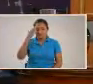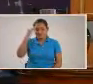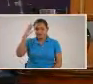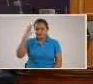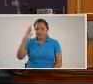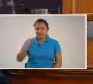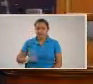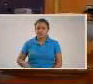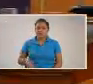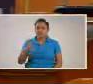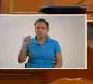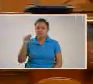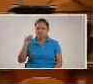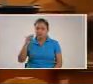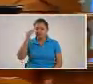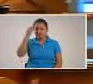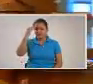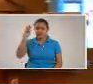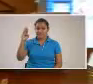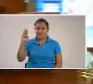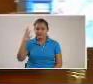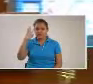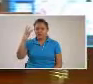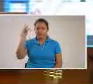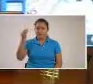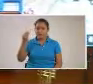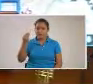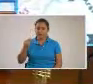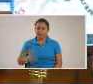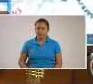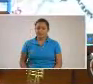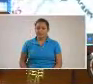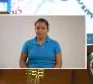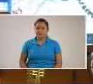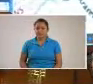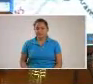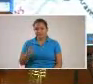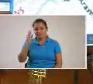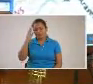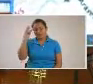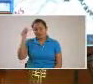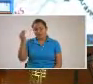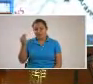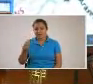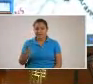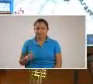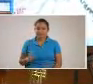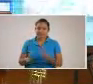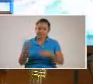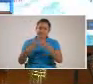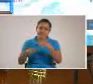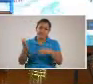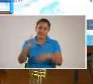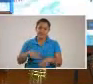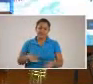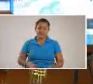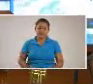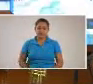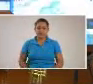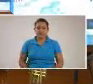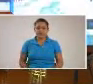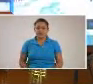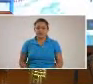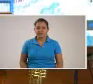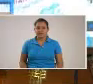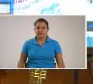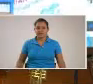nos enteramos, no sabemos por qué y qué consecuencias puede tener esto. Ahora bien, perdón, me voy a